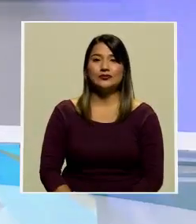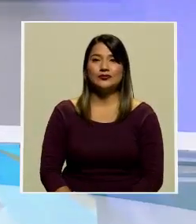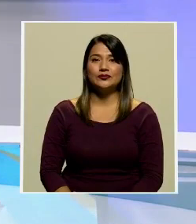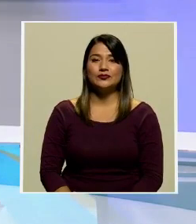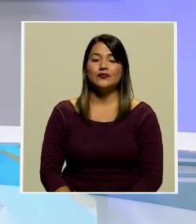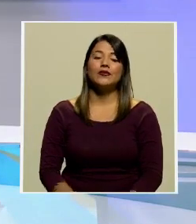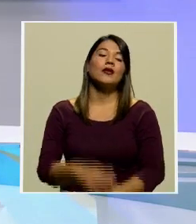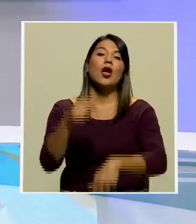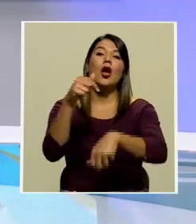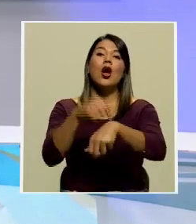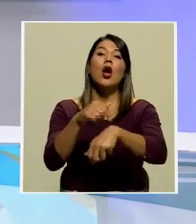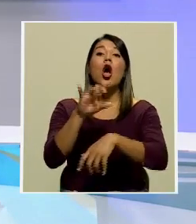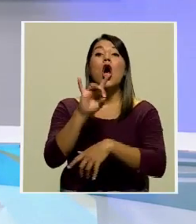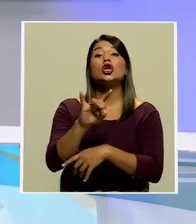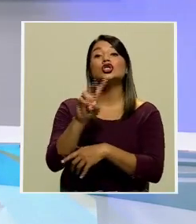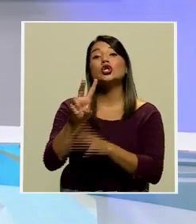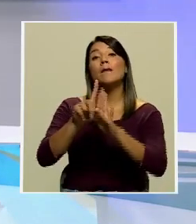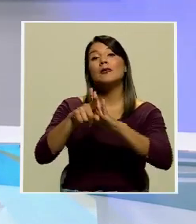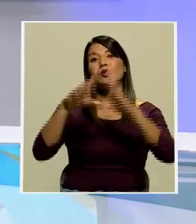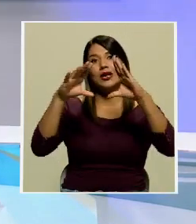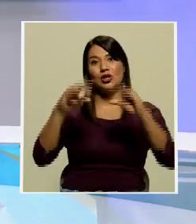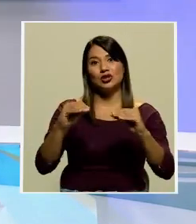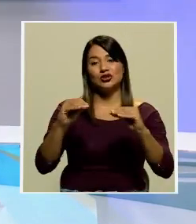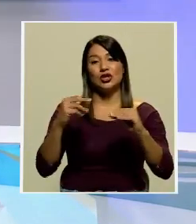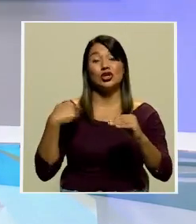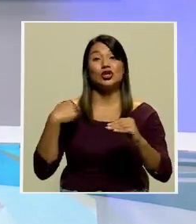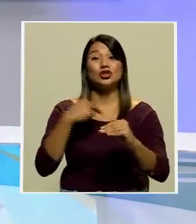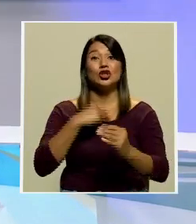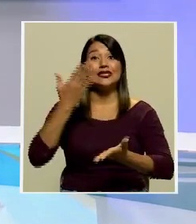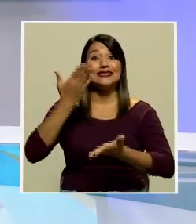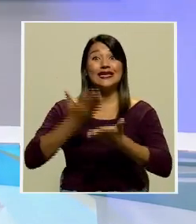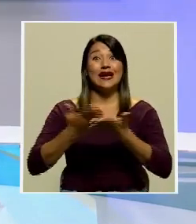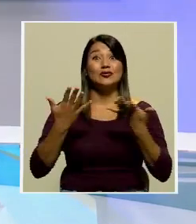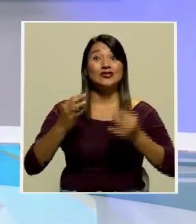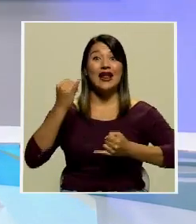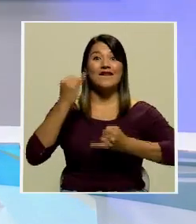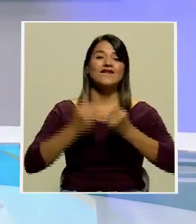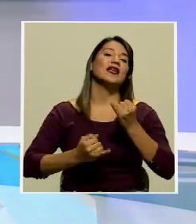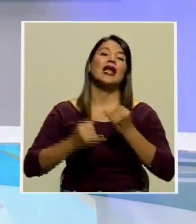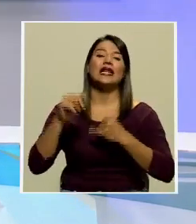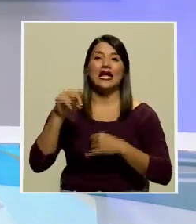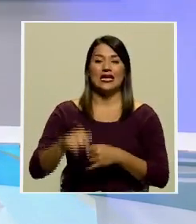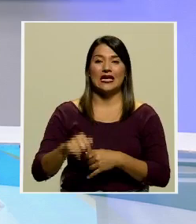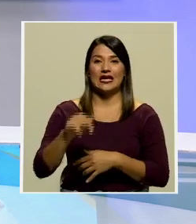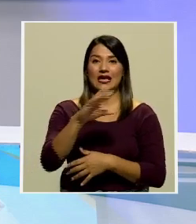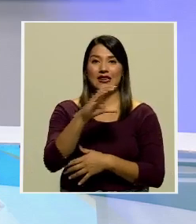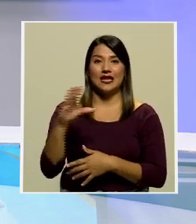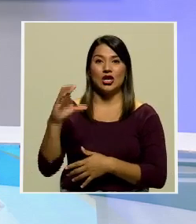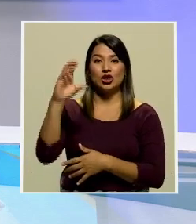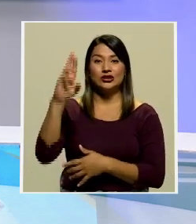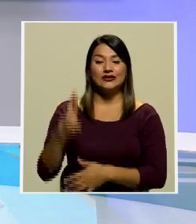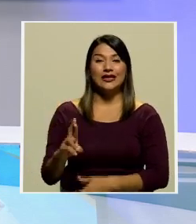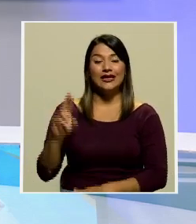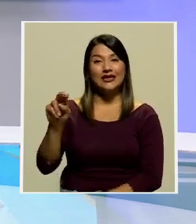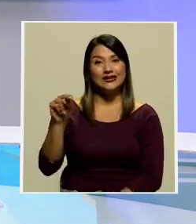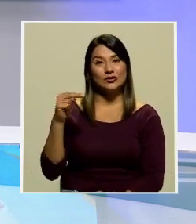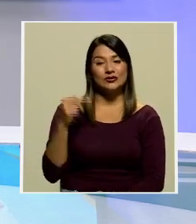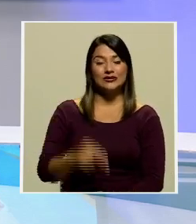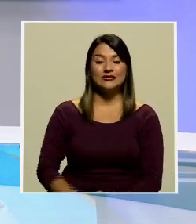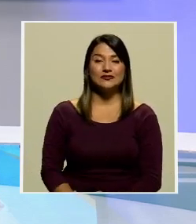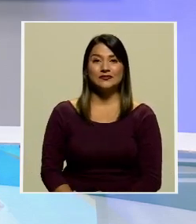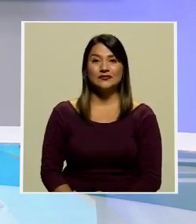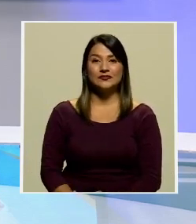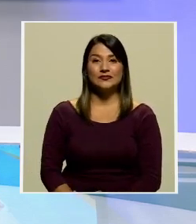A las 8 de la noche con 2 minutos llegamos al final de esta edición estelar de Costa Rica